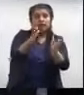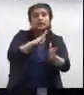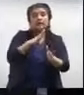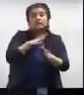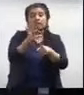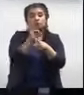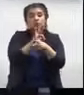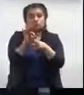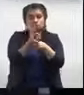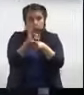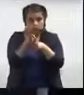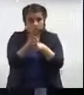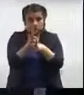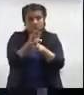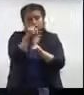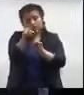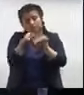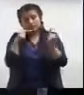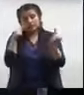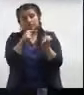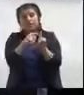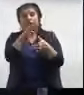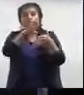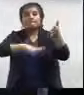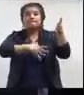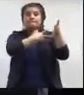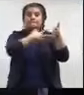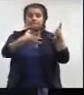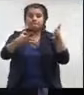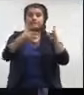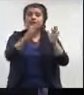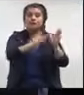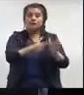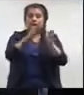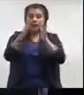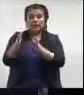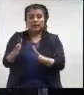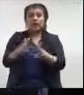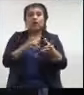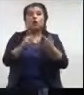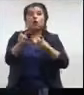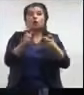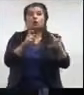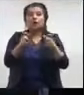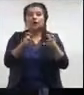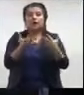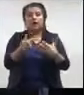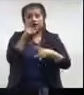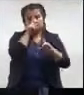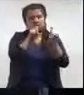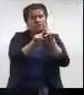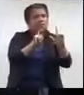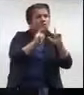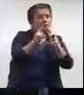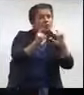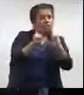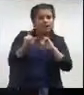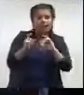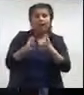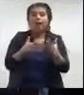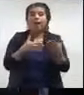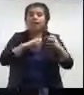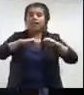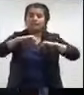como funciones específicas planificar, organizar, dirigir y controlar las actividades y